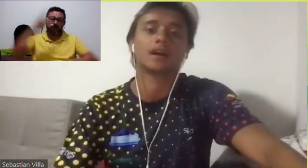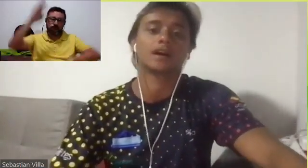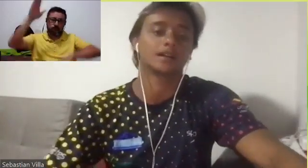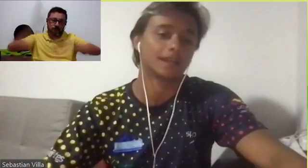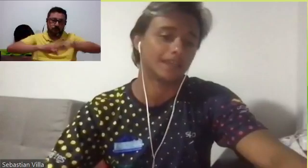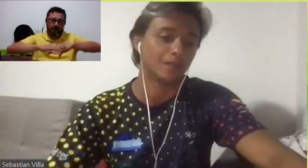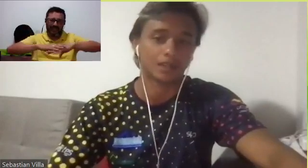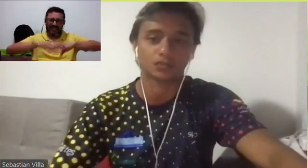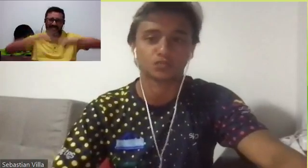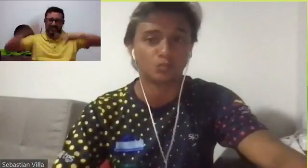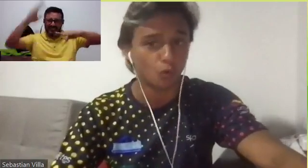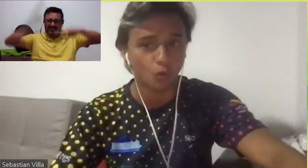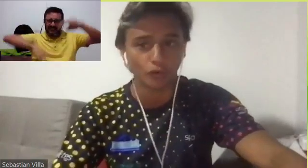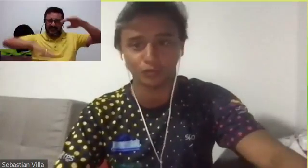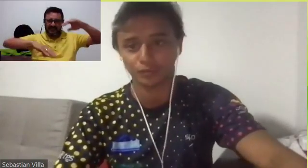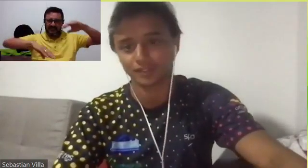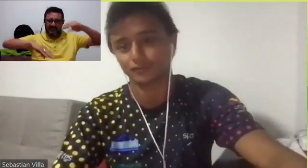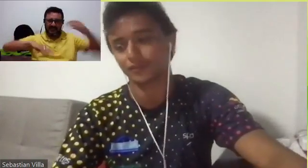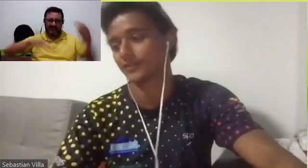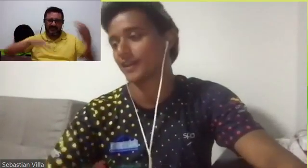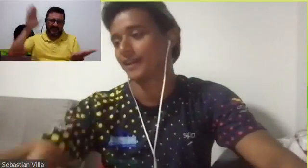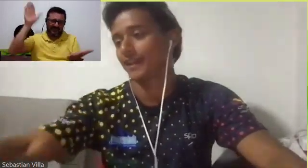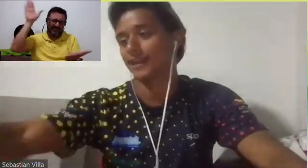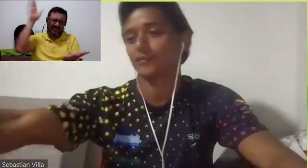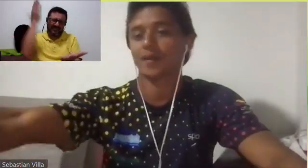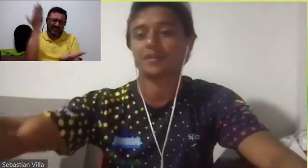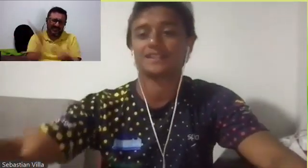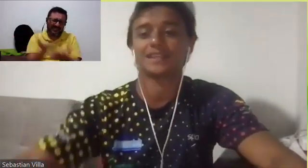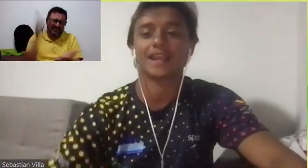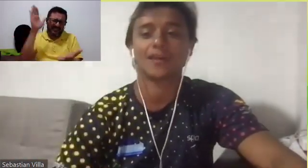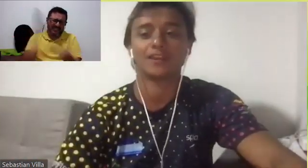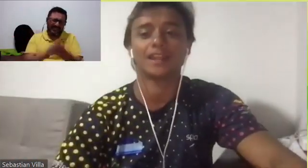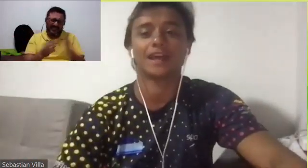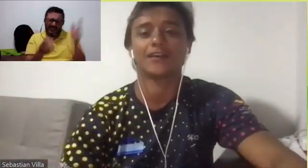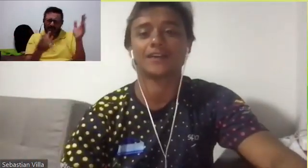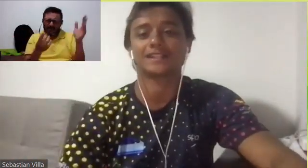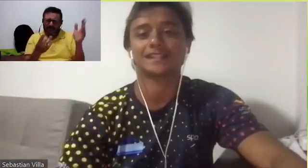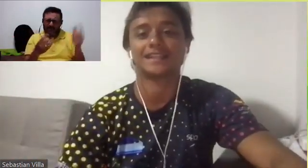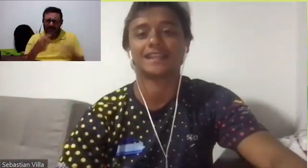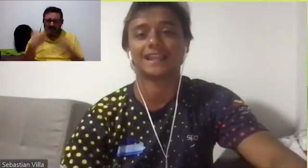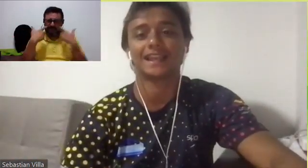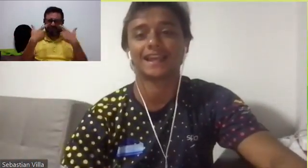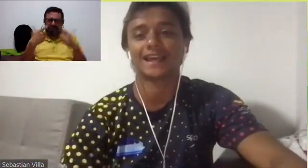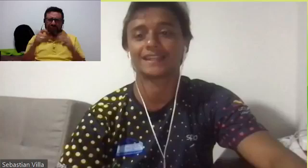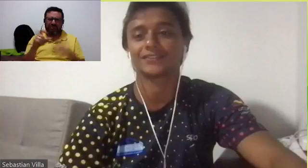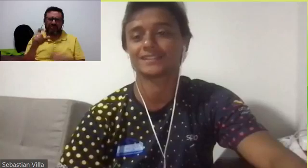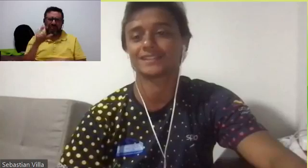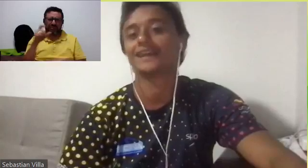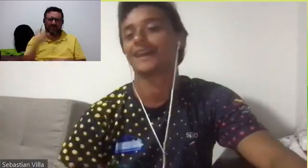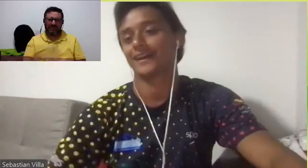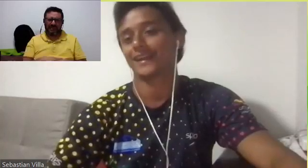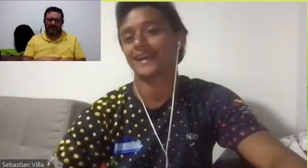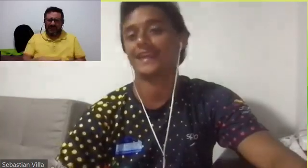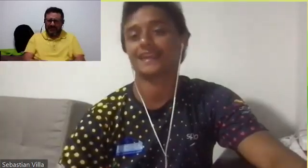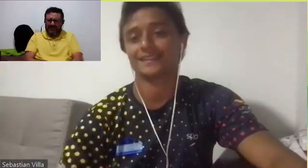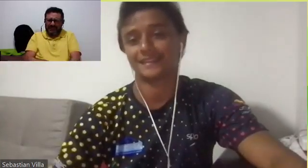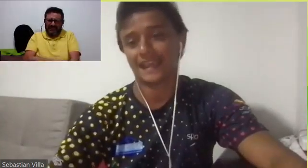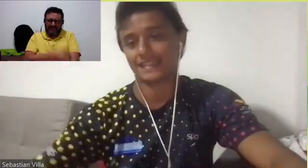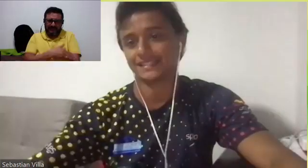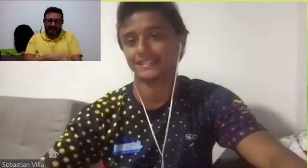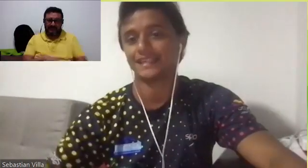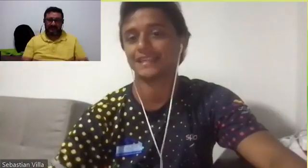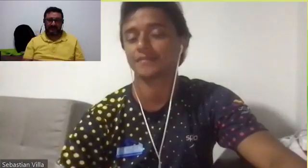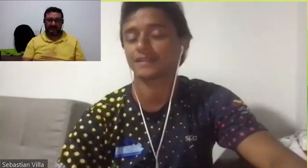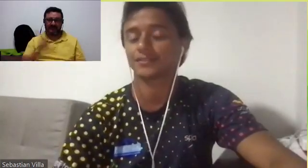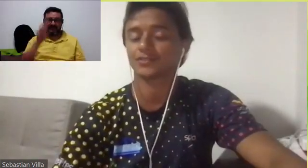plataforma, hay quemonazos muy, muy, pues, uno en una piscina, en la unidad, a veces se tira y le queda ardiendo hasta ahora de